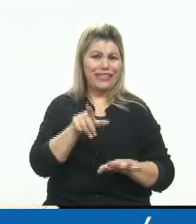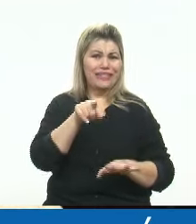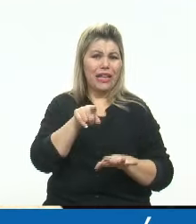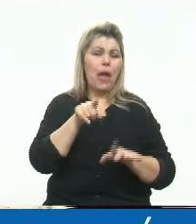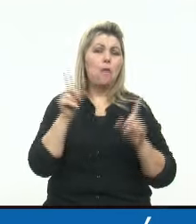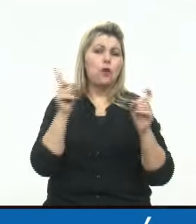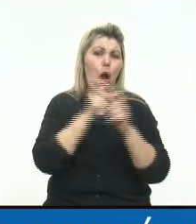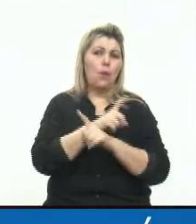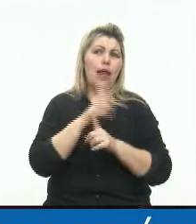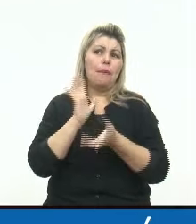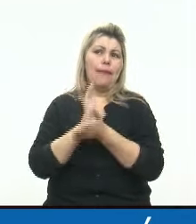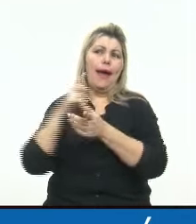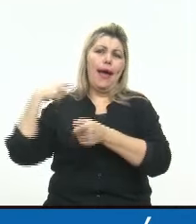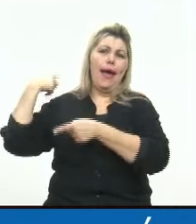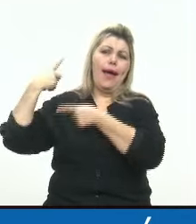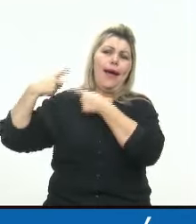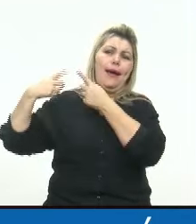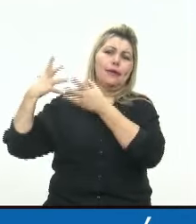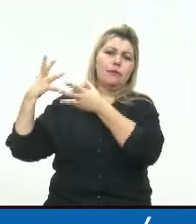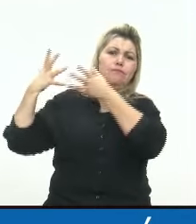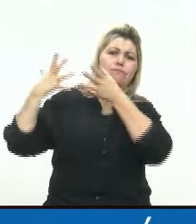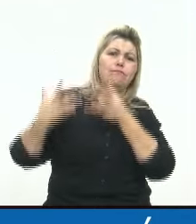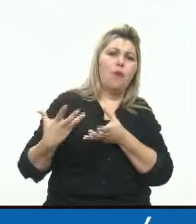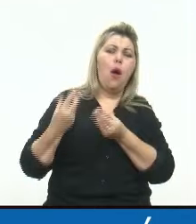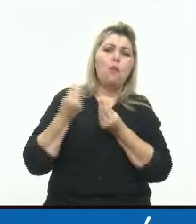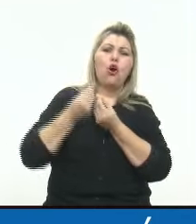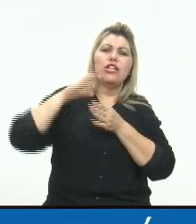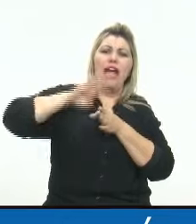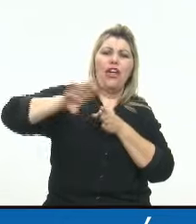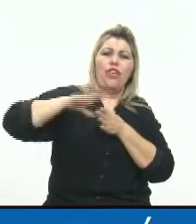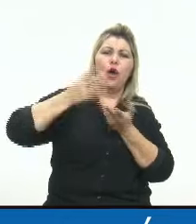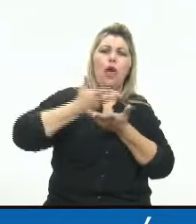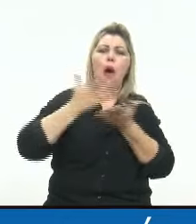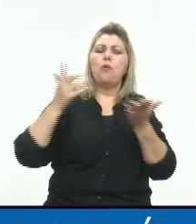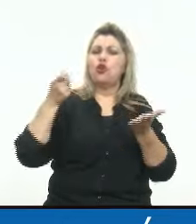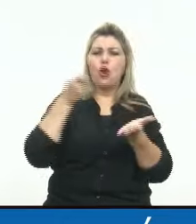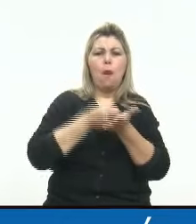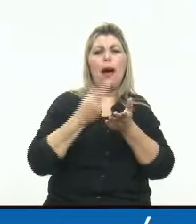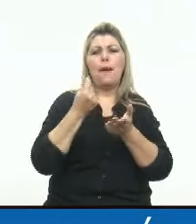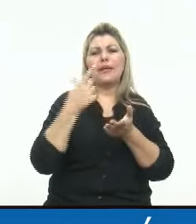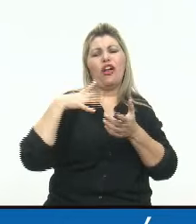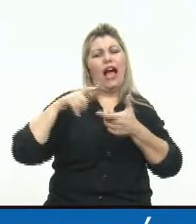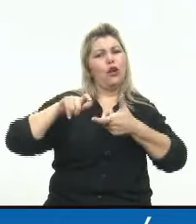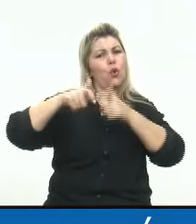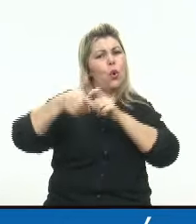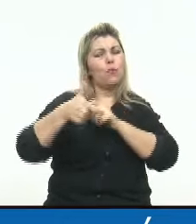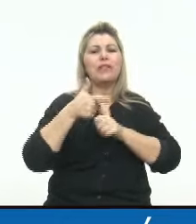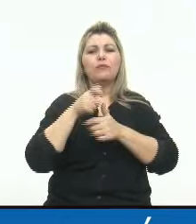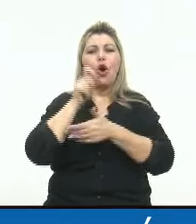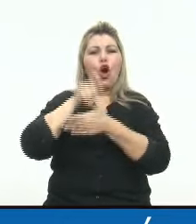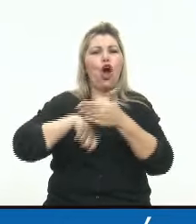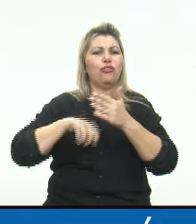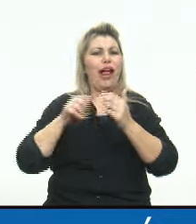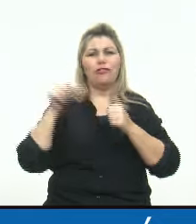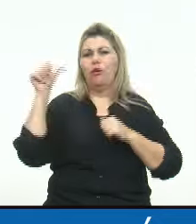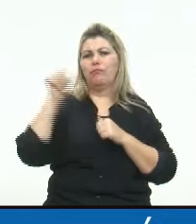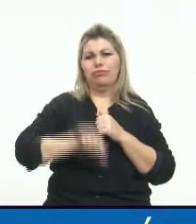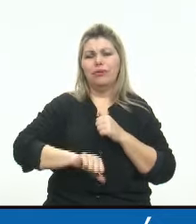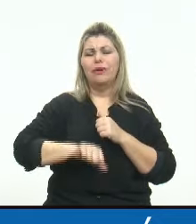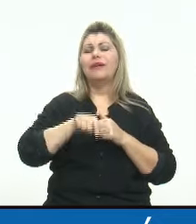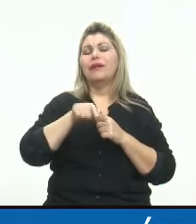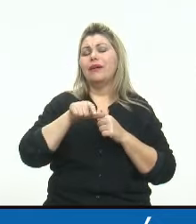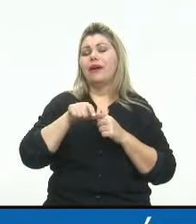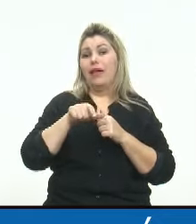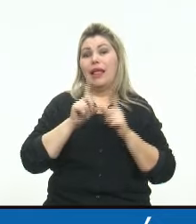heredamos. Una gran cantidad de obras públicas impagas, con precios totalmente desactualizados y contratos caídos. Además de esto, me